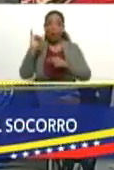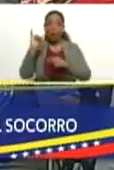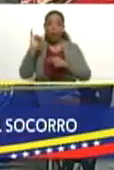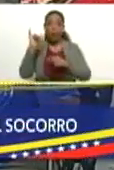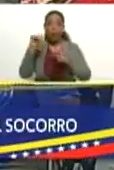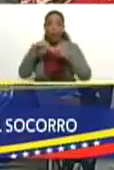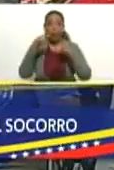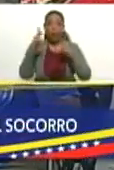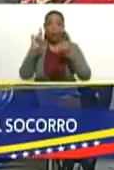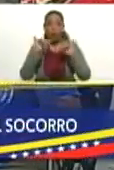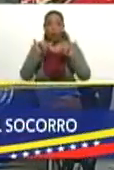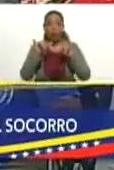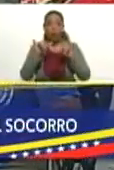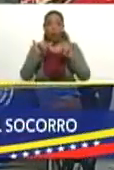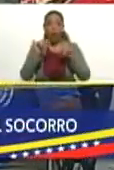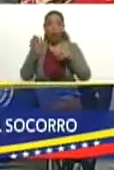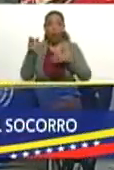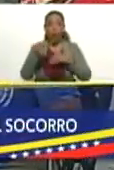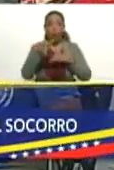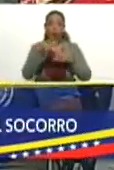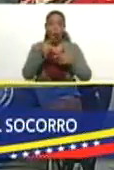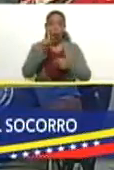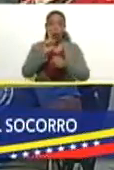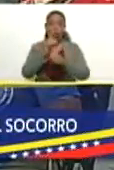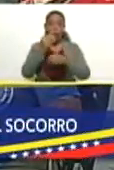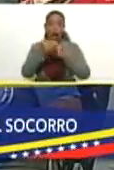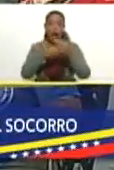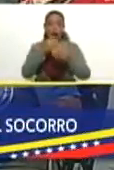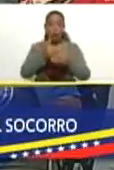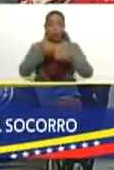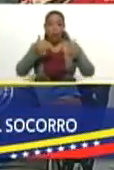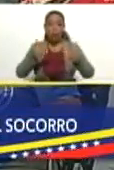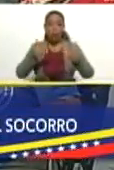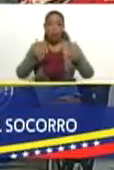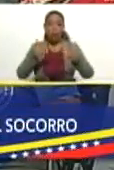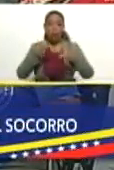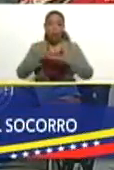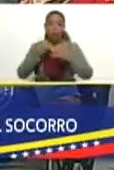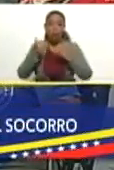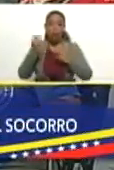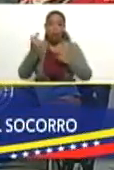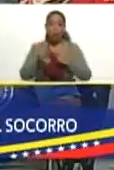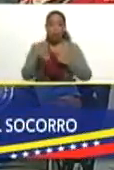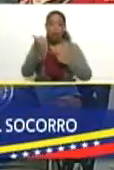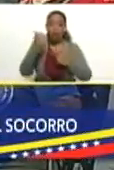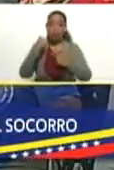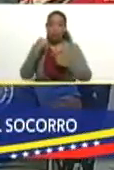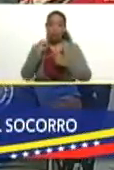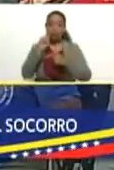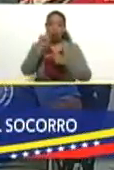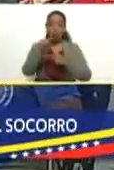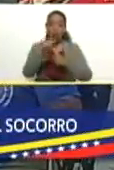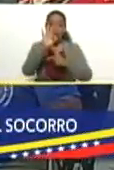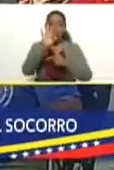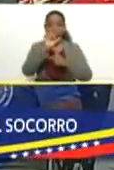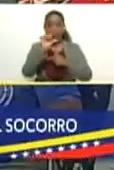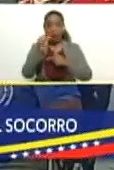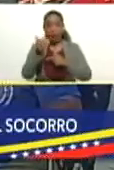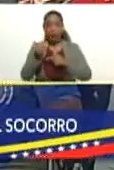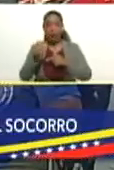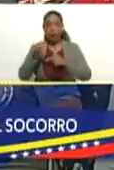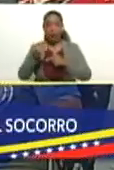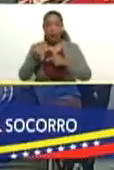nos separa es el río. Y la gente está feliz porque ahora pueden pasar para allá, vienen para acá. Hace como 3 semanas vino el